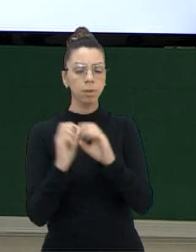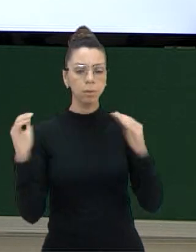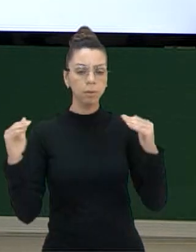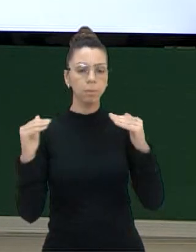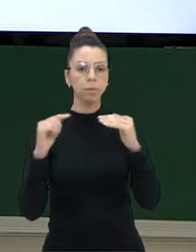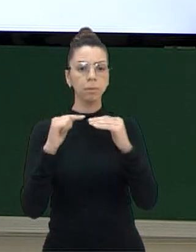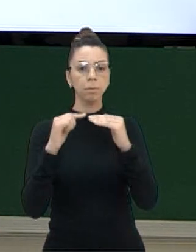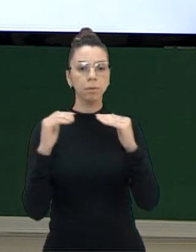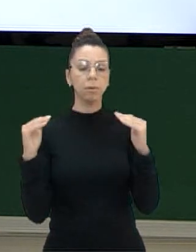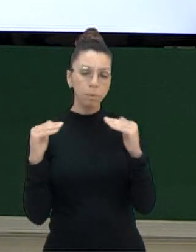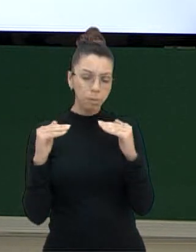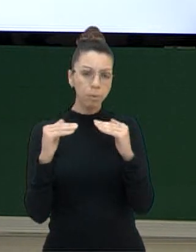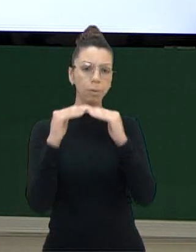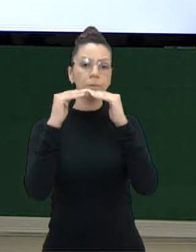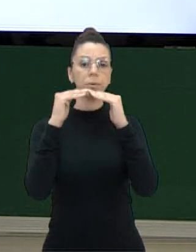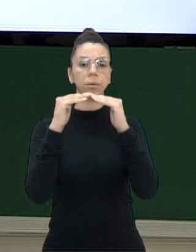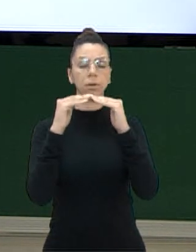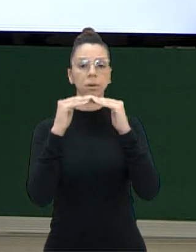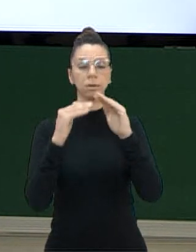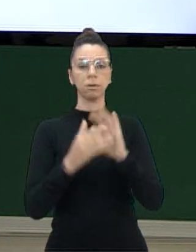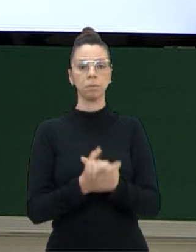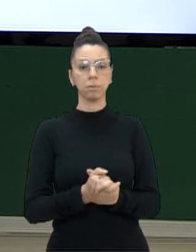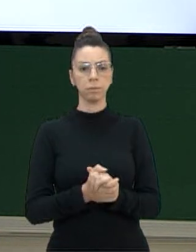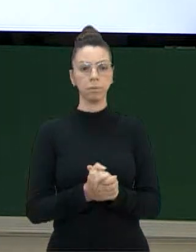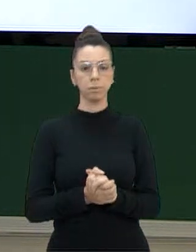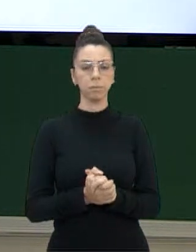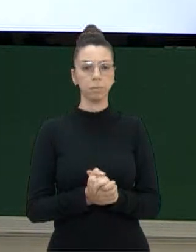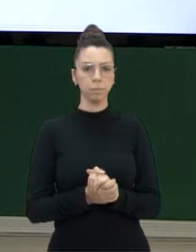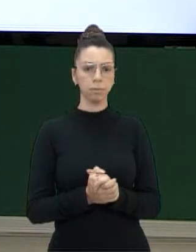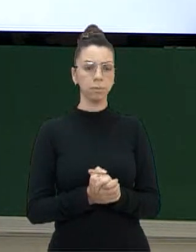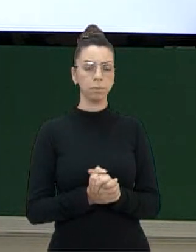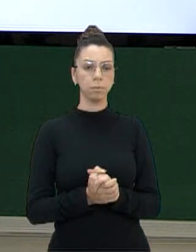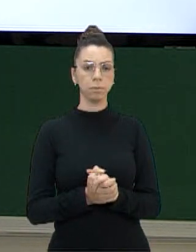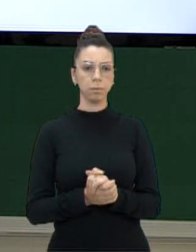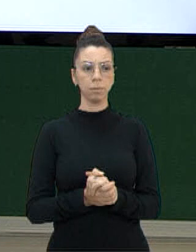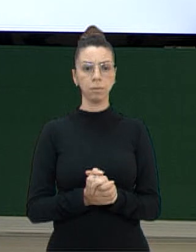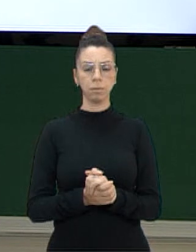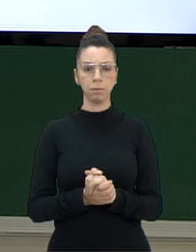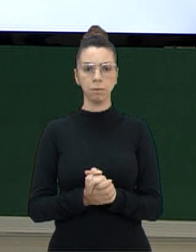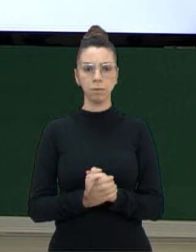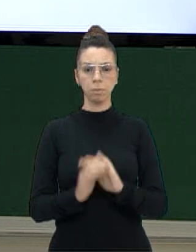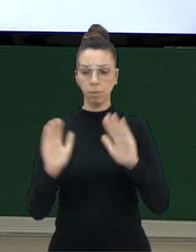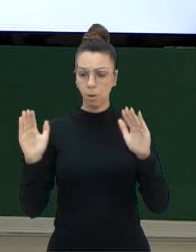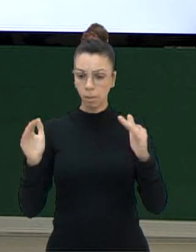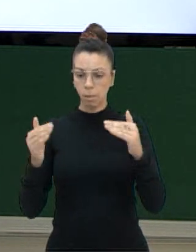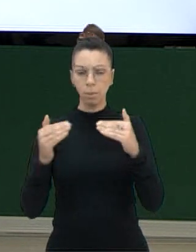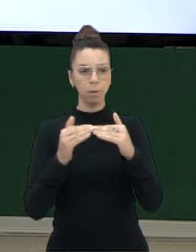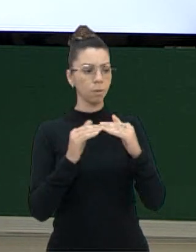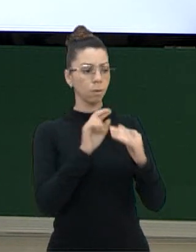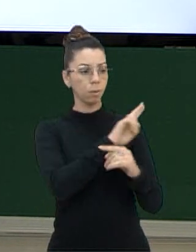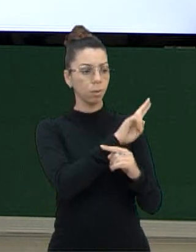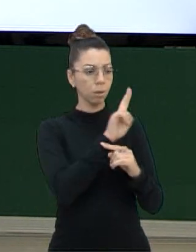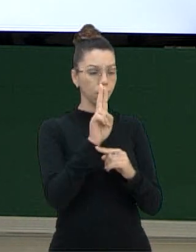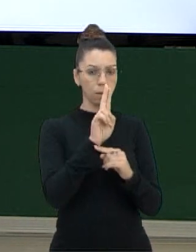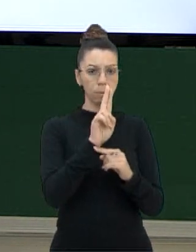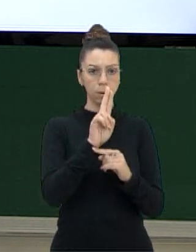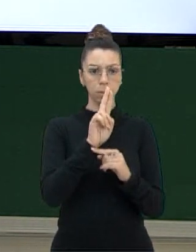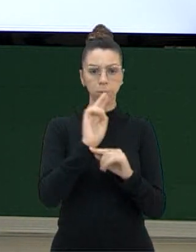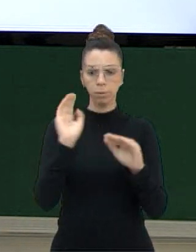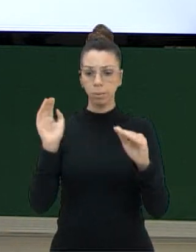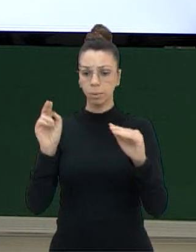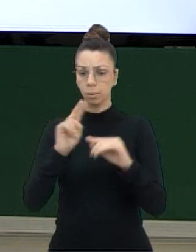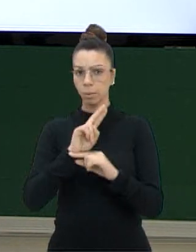nominal. Concordar alguma coisa. Vamos a concordar que nombre, ¿sí? Género y número